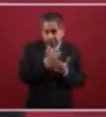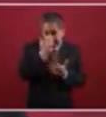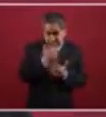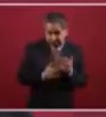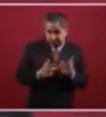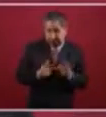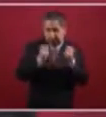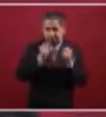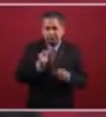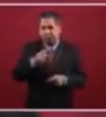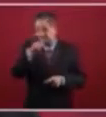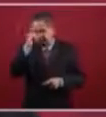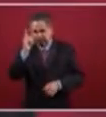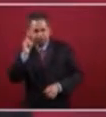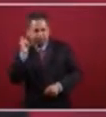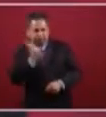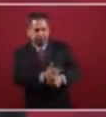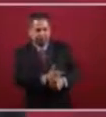de inmediato